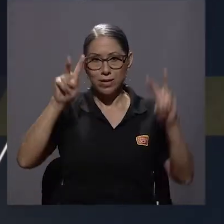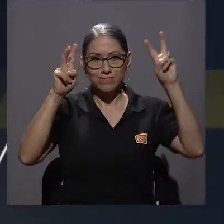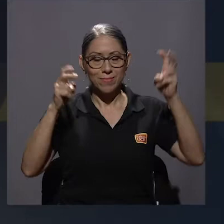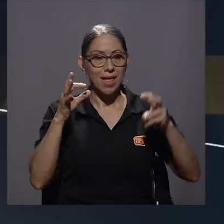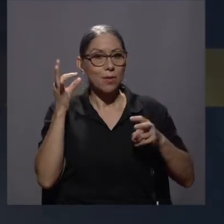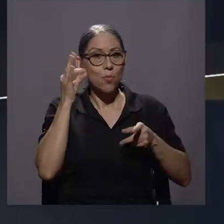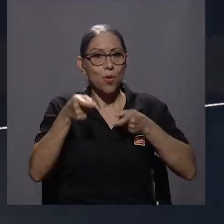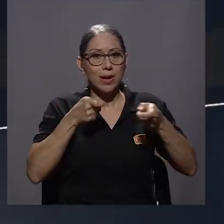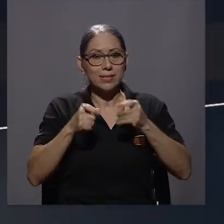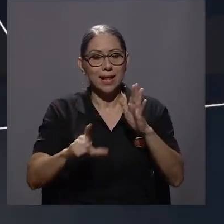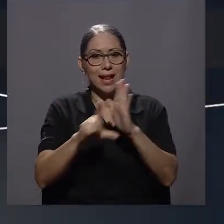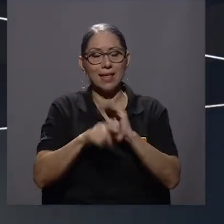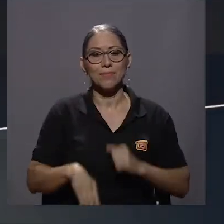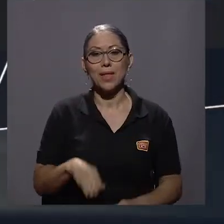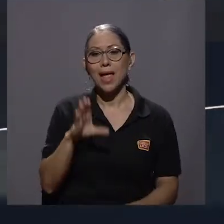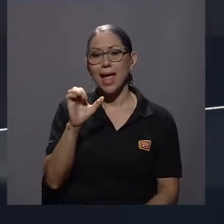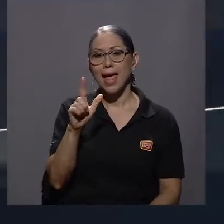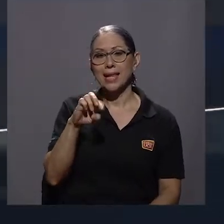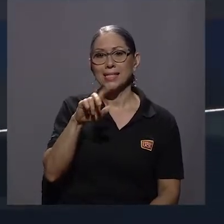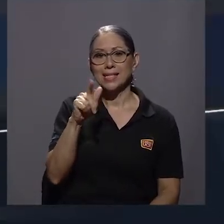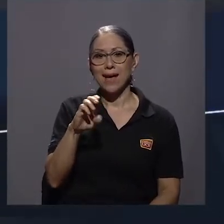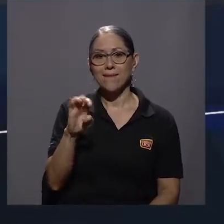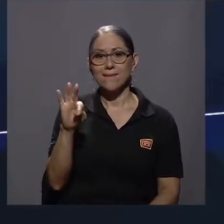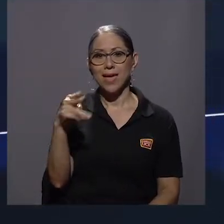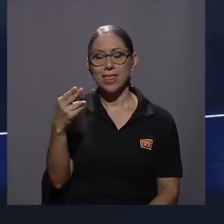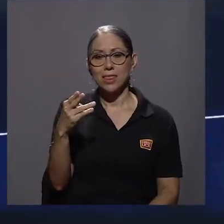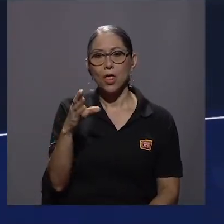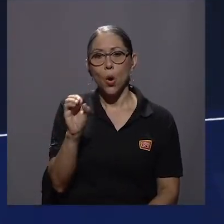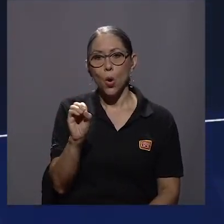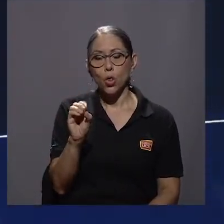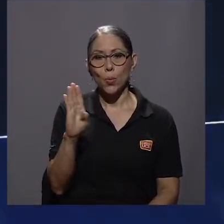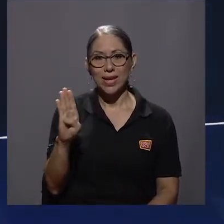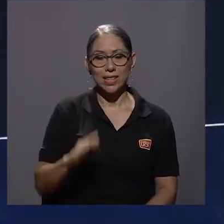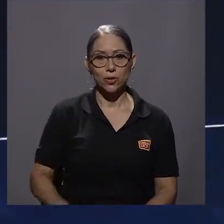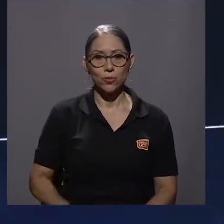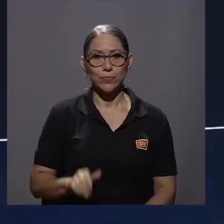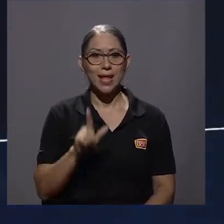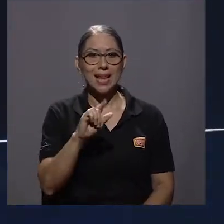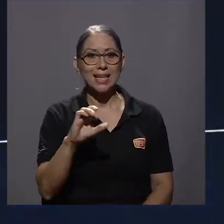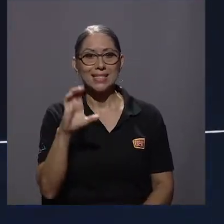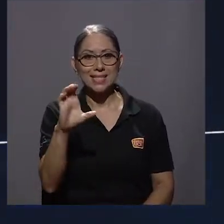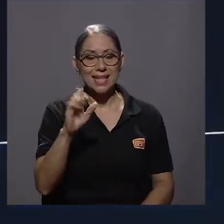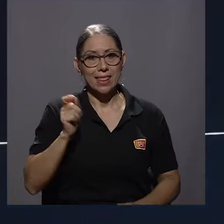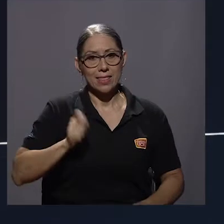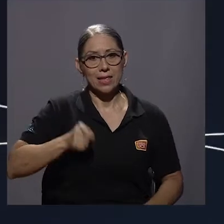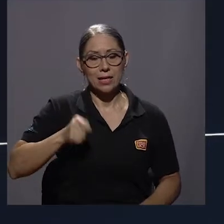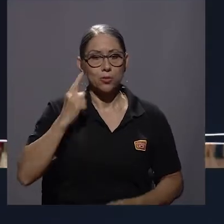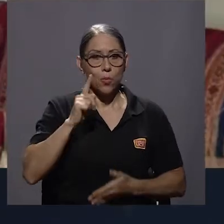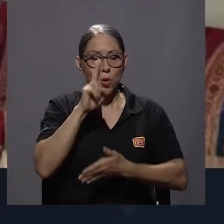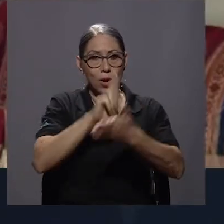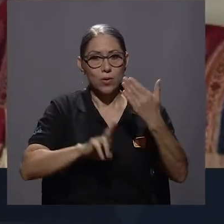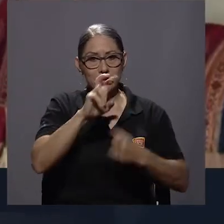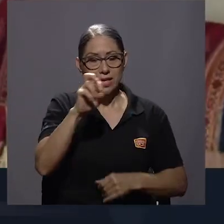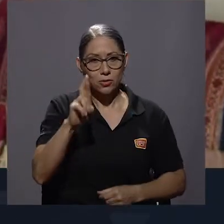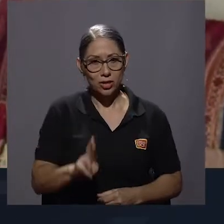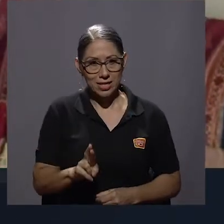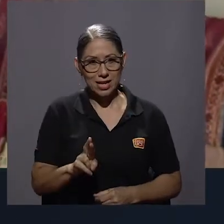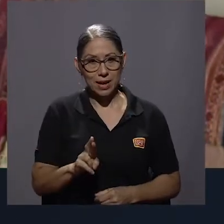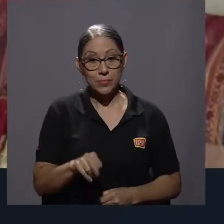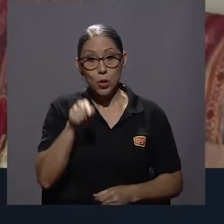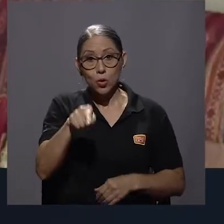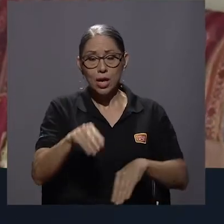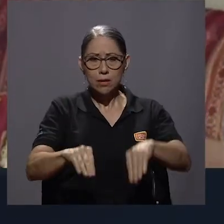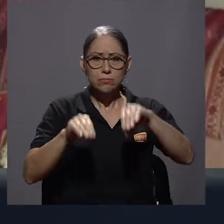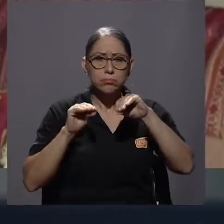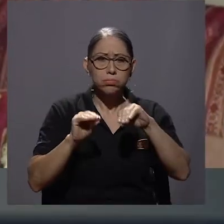Hoy en Mujeres de Ley, Elizabeth Odio Benito, licenciada en Derecho por la Universidad de Costa Rica,